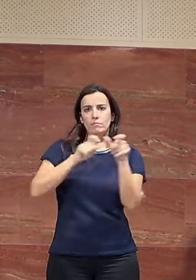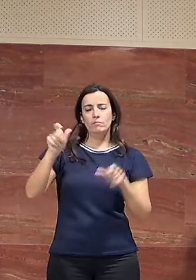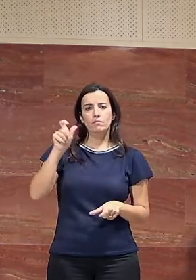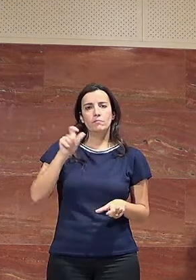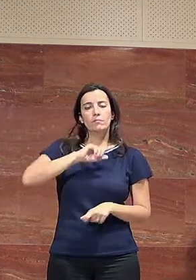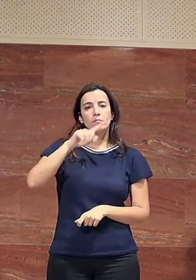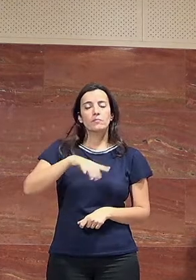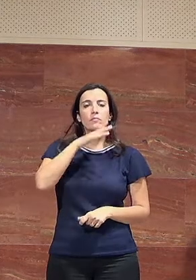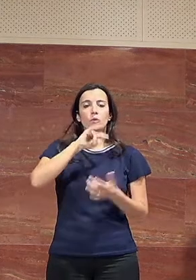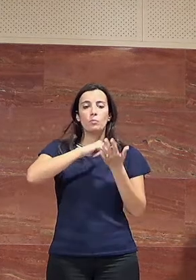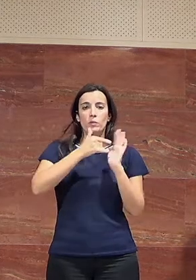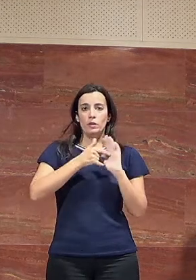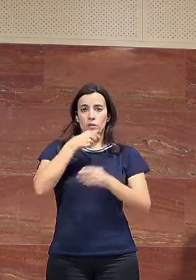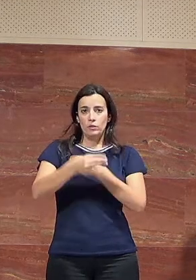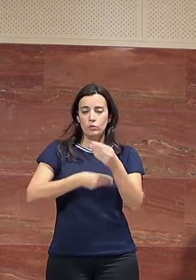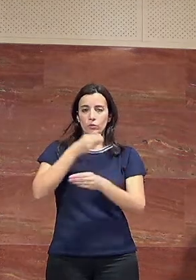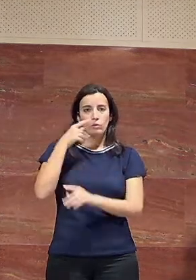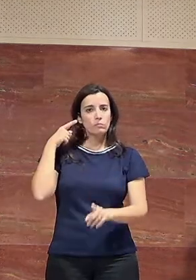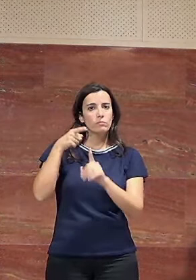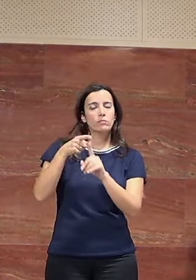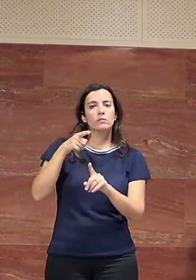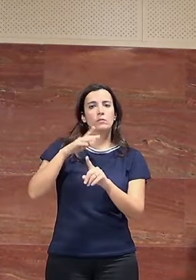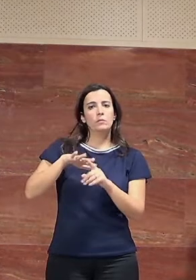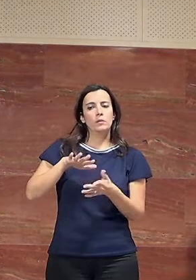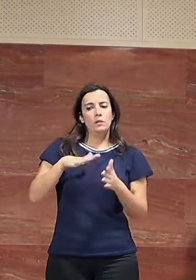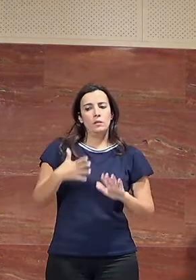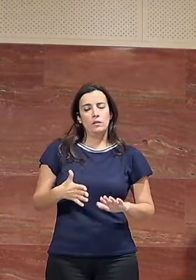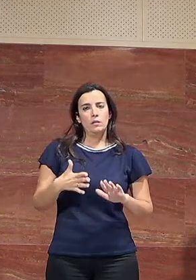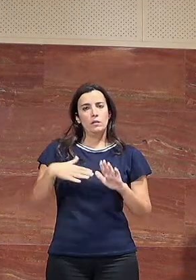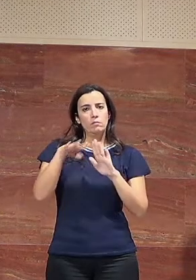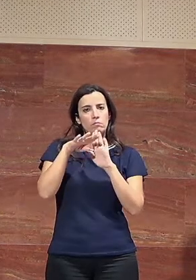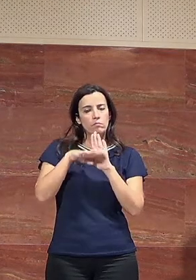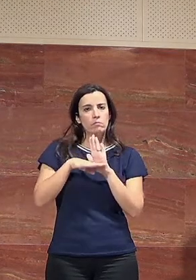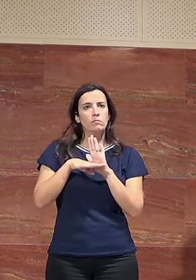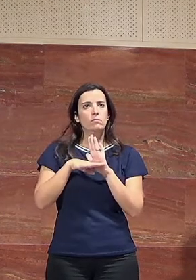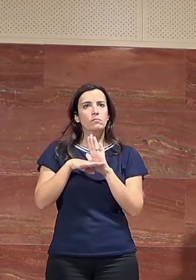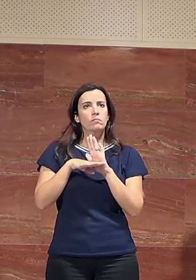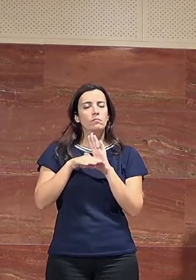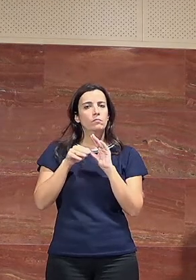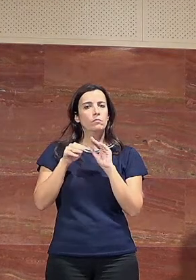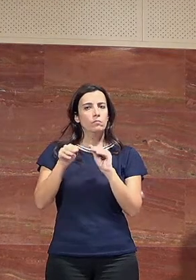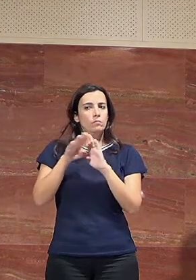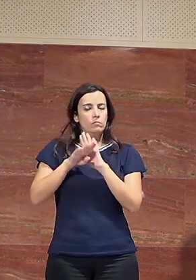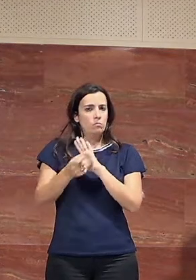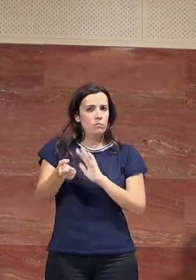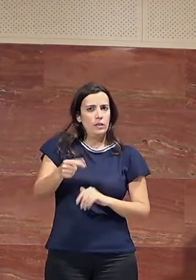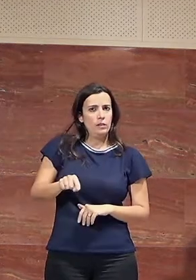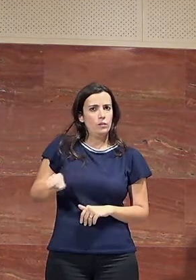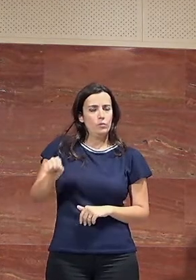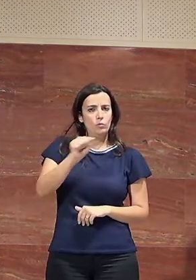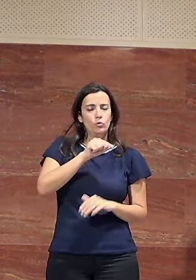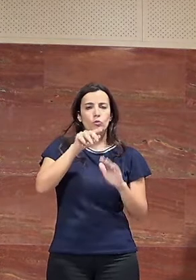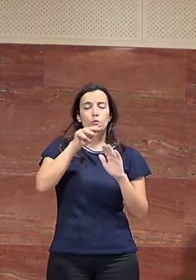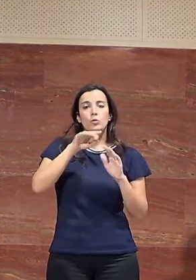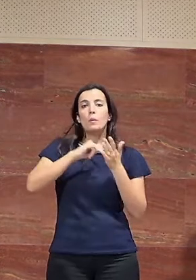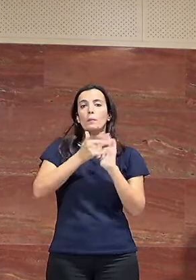el método que se ha utilizado para hacer y los fundamentos de su funcionamiento son parecidos, que son los métodos